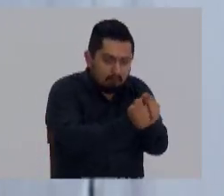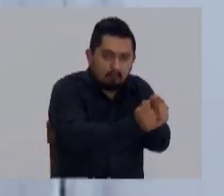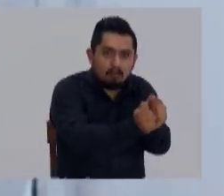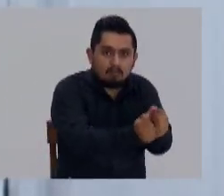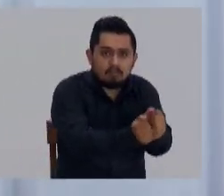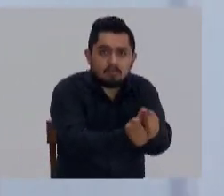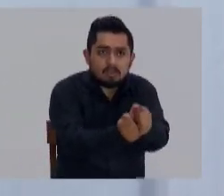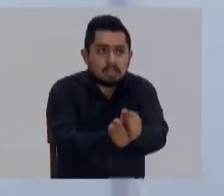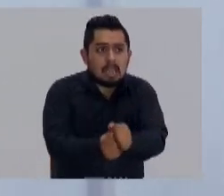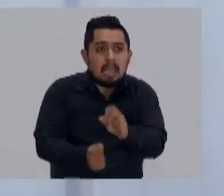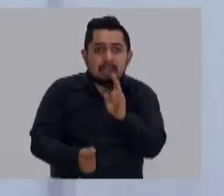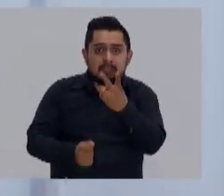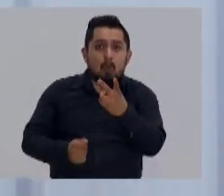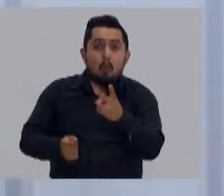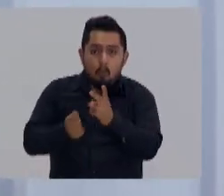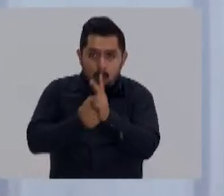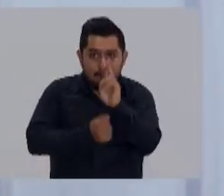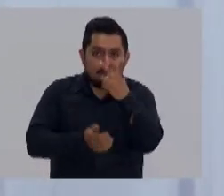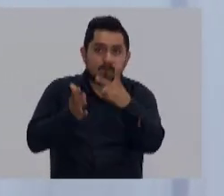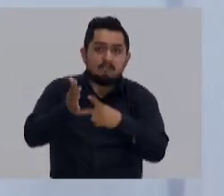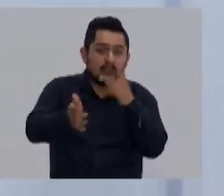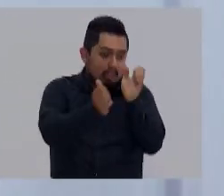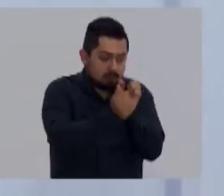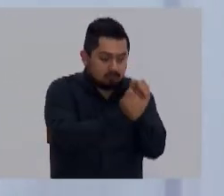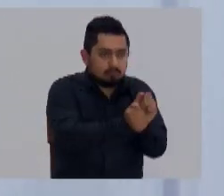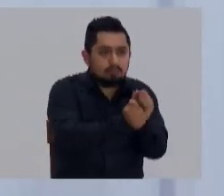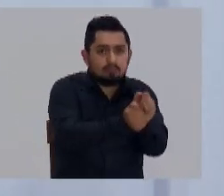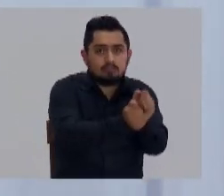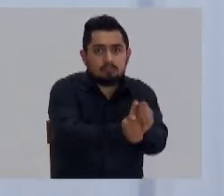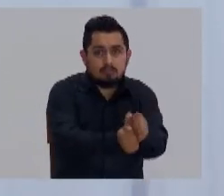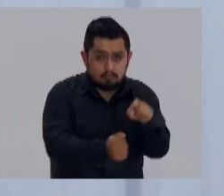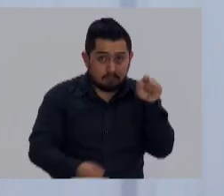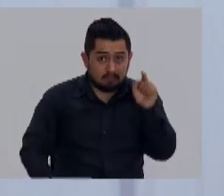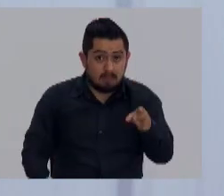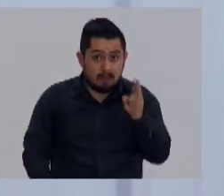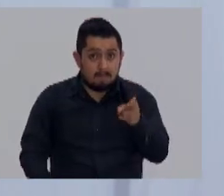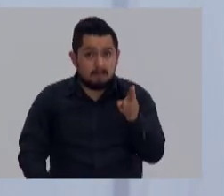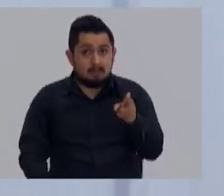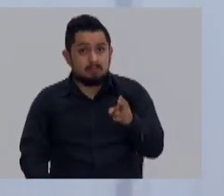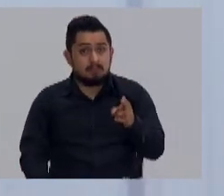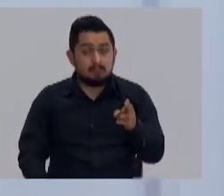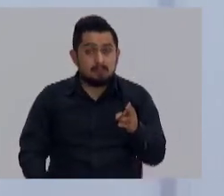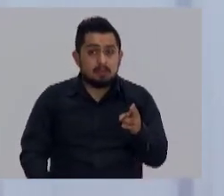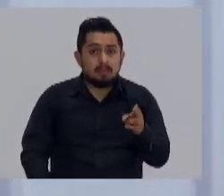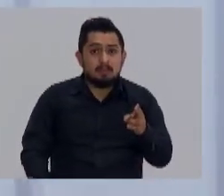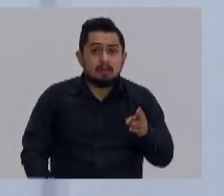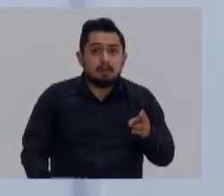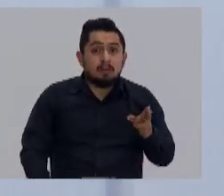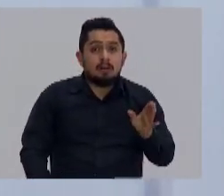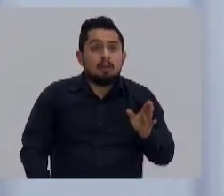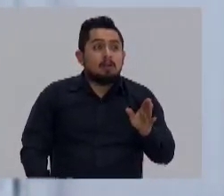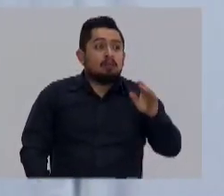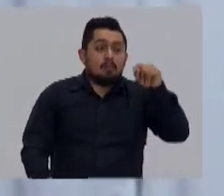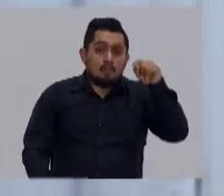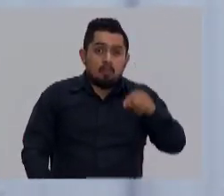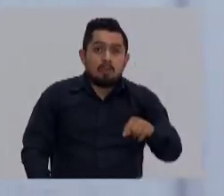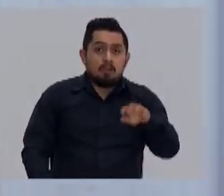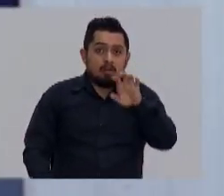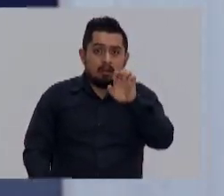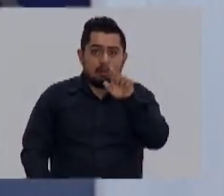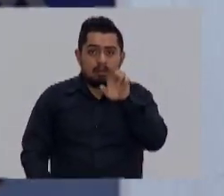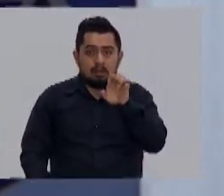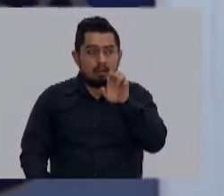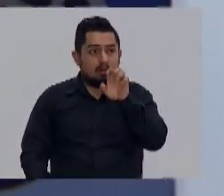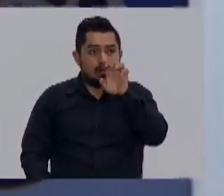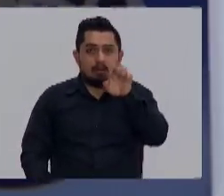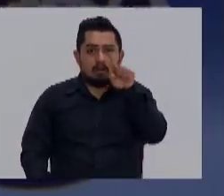segunda deportación, y valga la repetición de cultos anteriores, hoy el pastor lo mencionó en la mañana, este Ezequiel